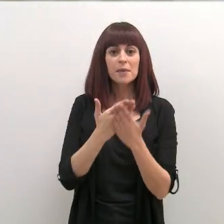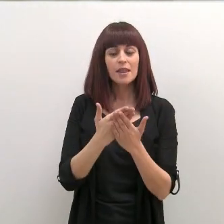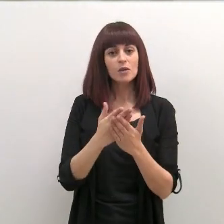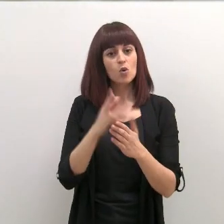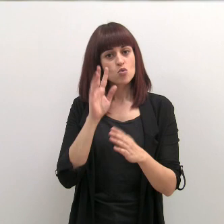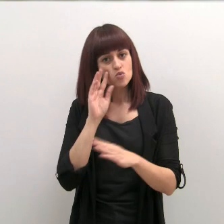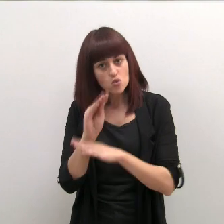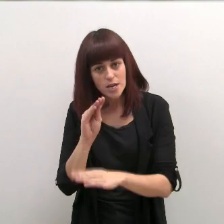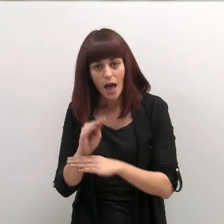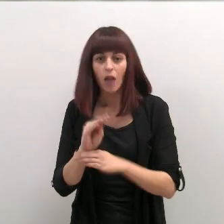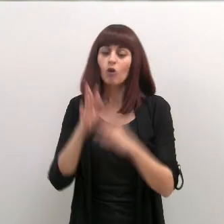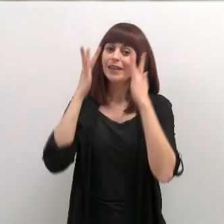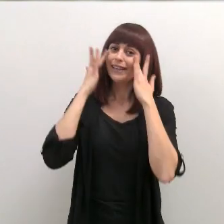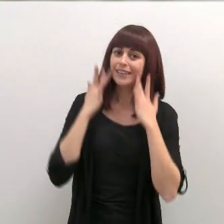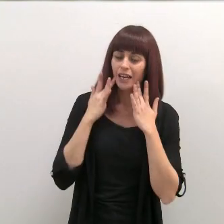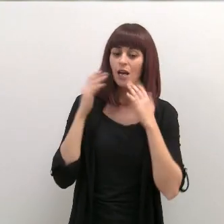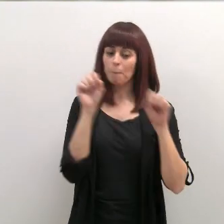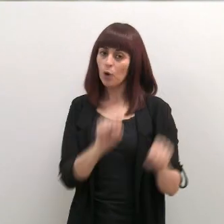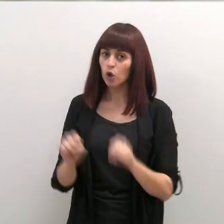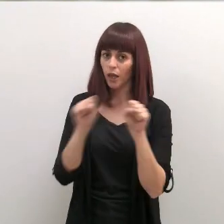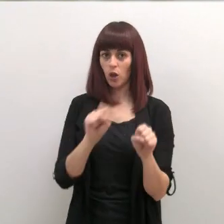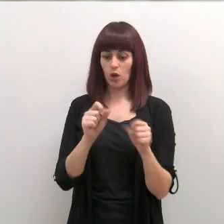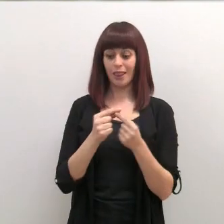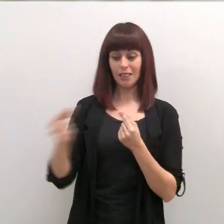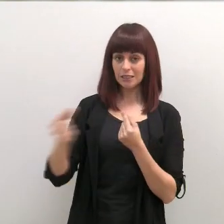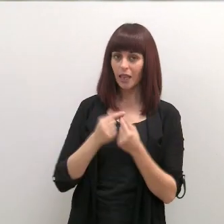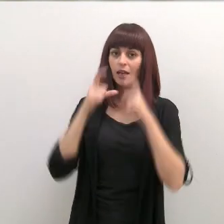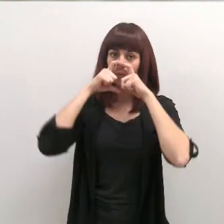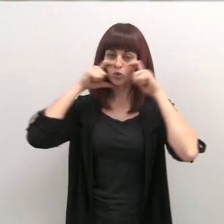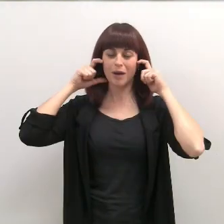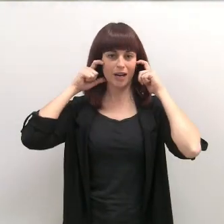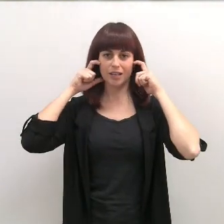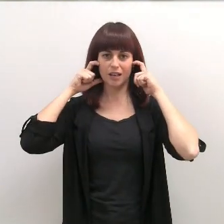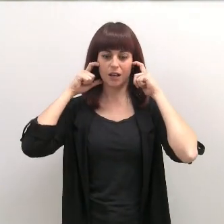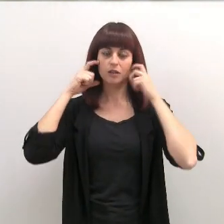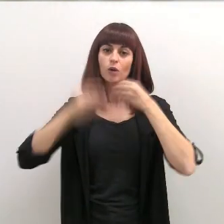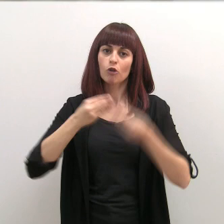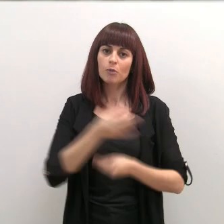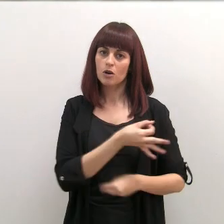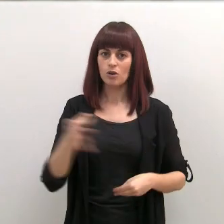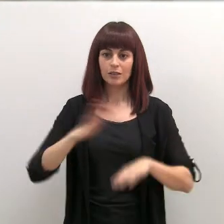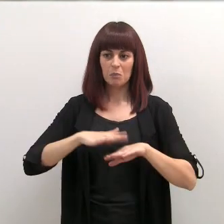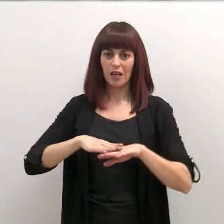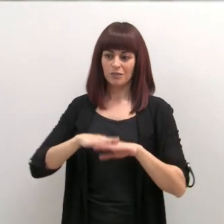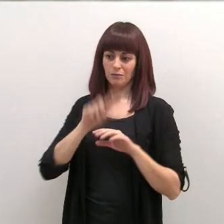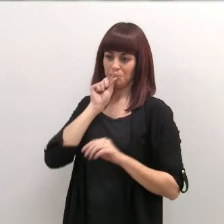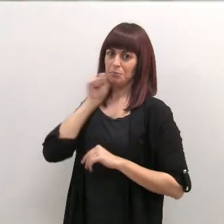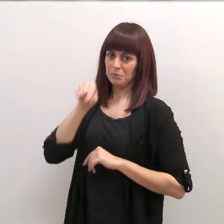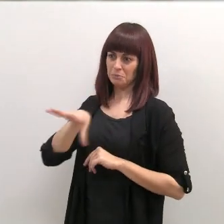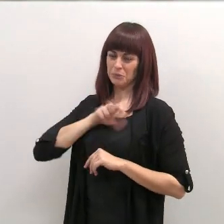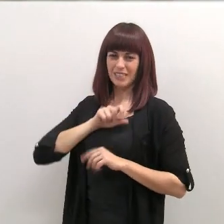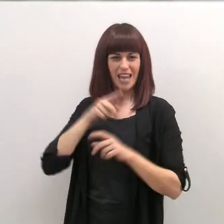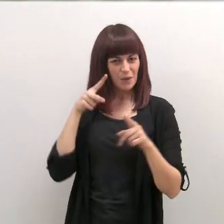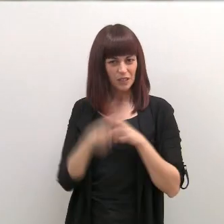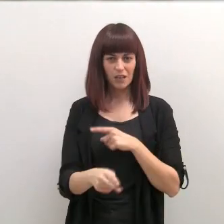a las medidas de higiene, autoprotección, distancia social y uso de mascarilla, de forma correcta para evitar más contagios. Hay